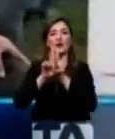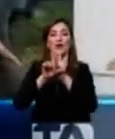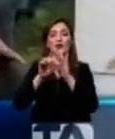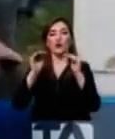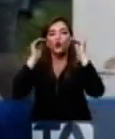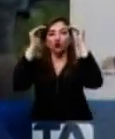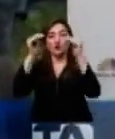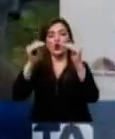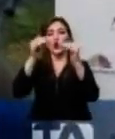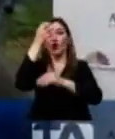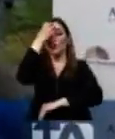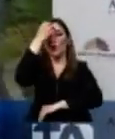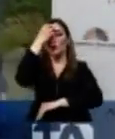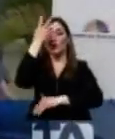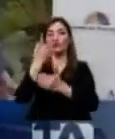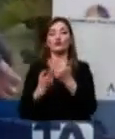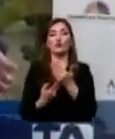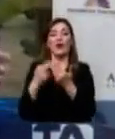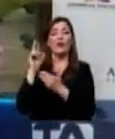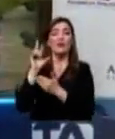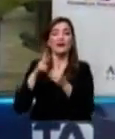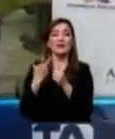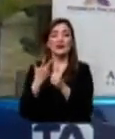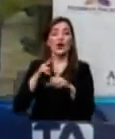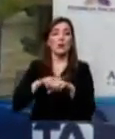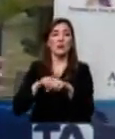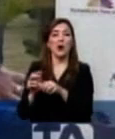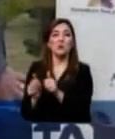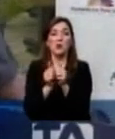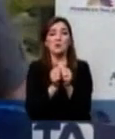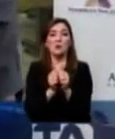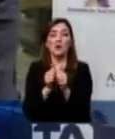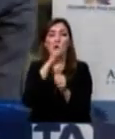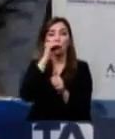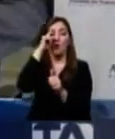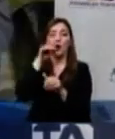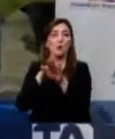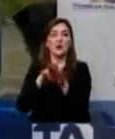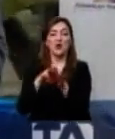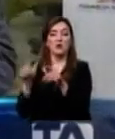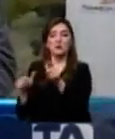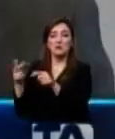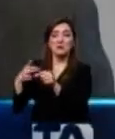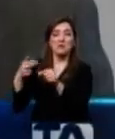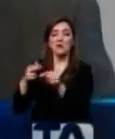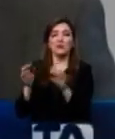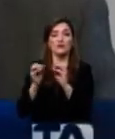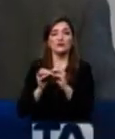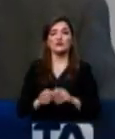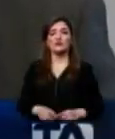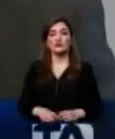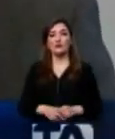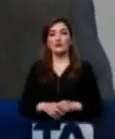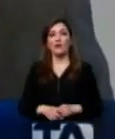bilingüe espinoza no tuvo quórum por tercera ocasión y tan solo los compañeros legisladores correístas tratarlo estamos